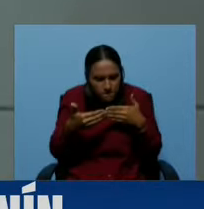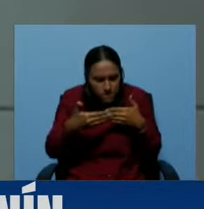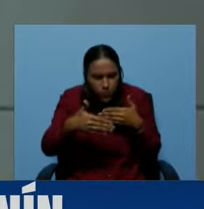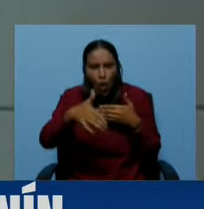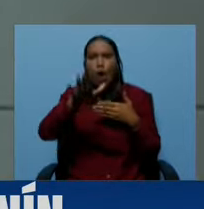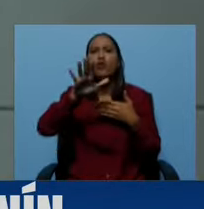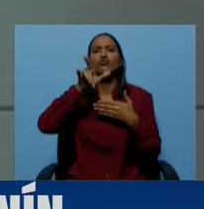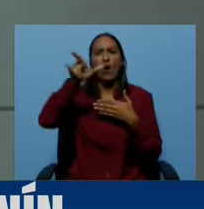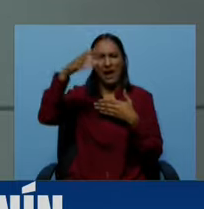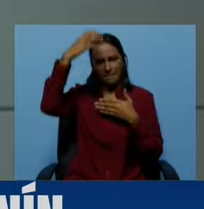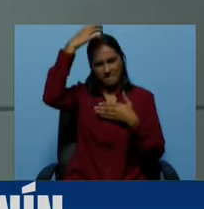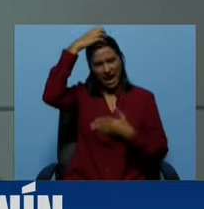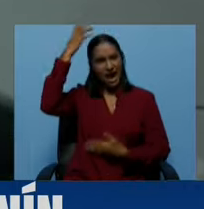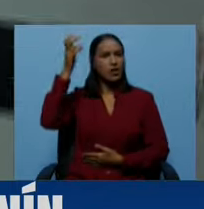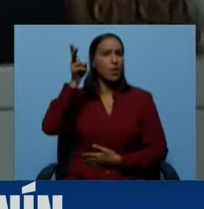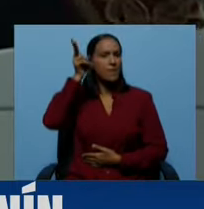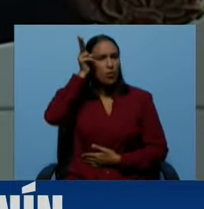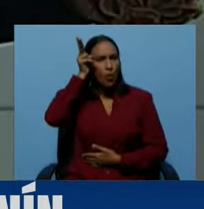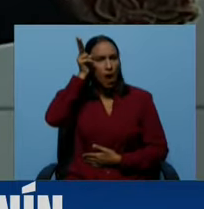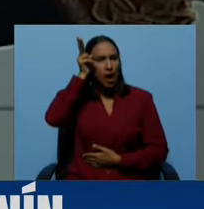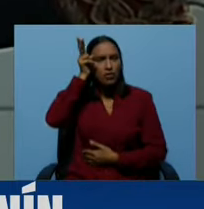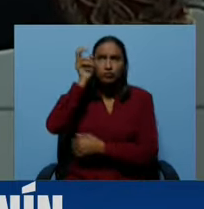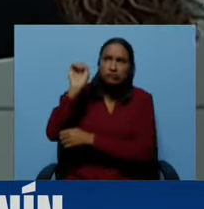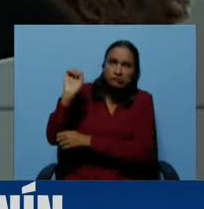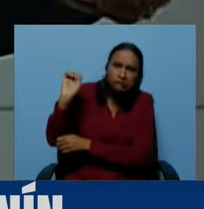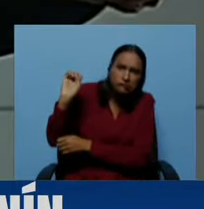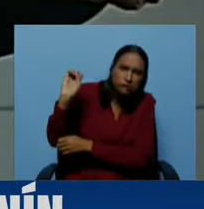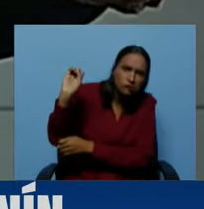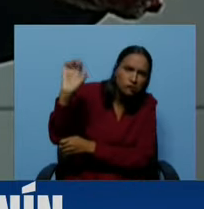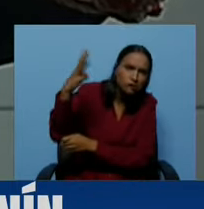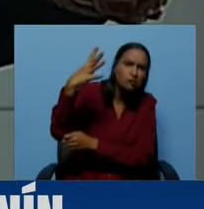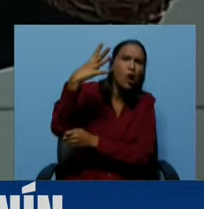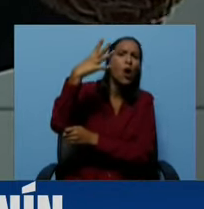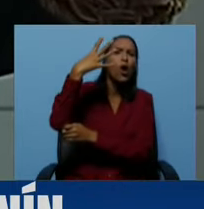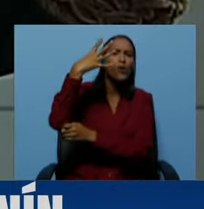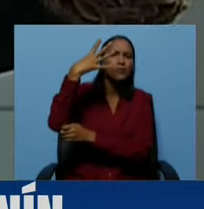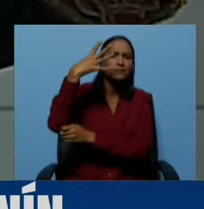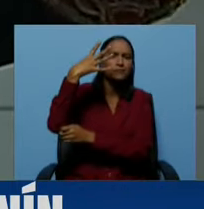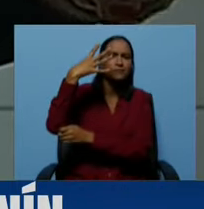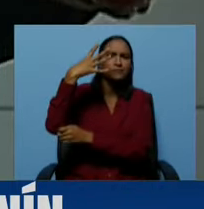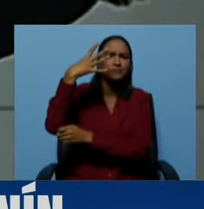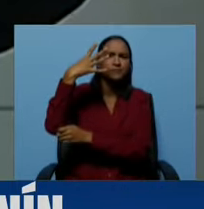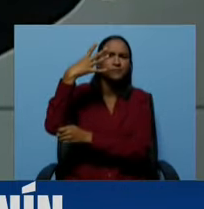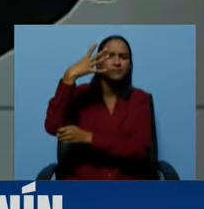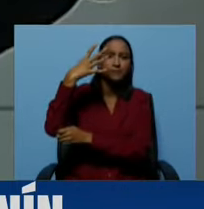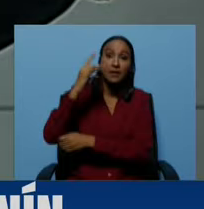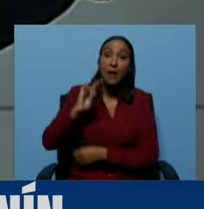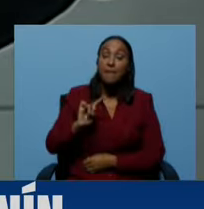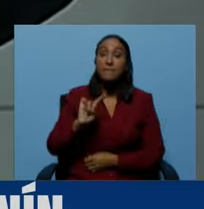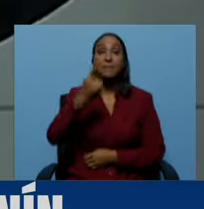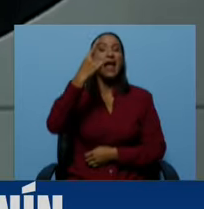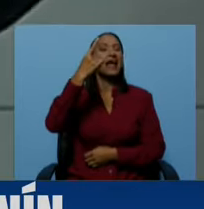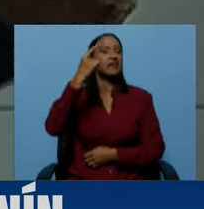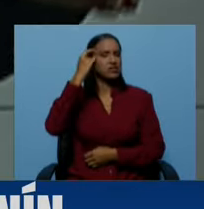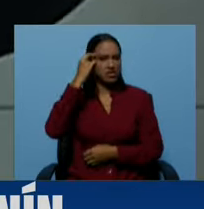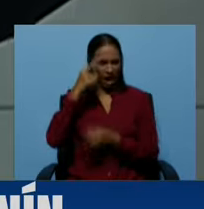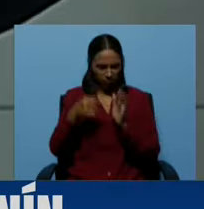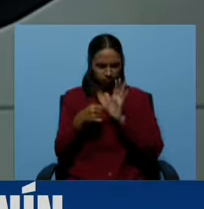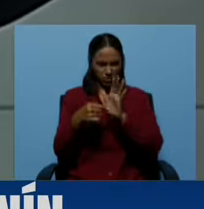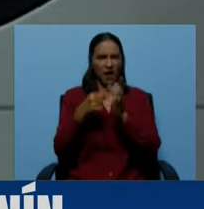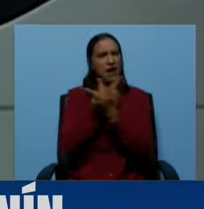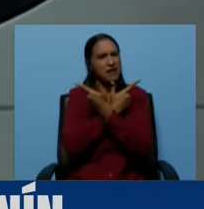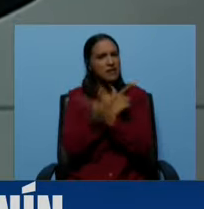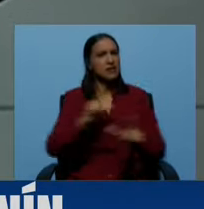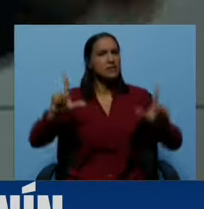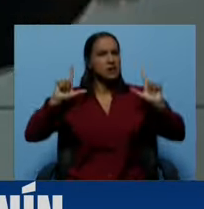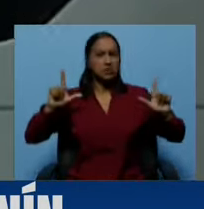Sol. El Cusco tendrá el primer día de su libertad más